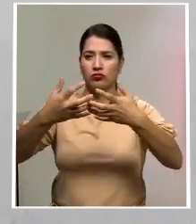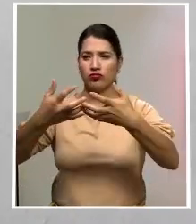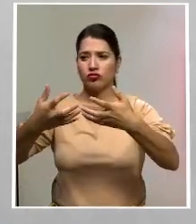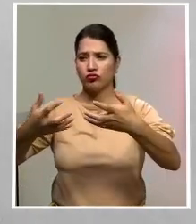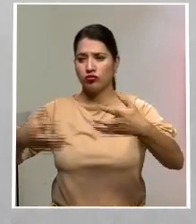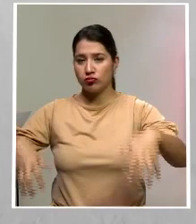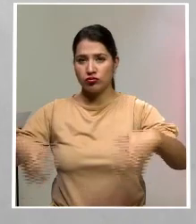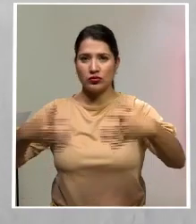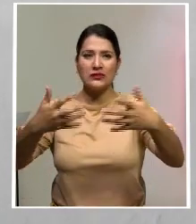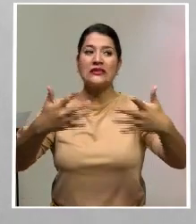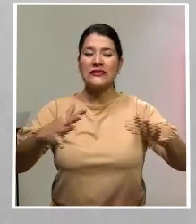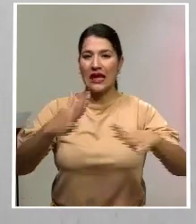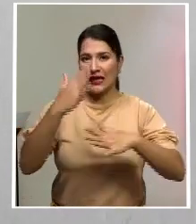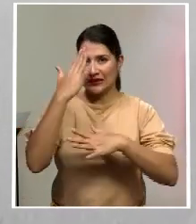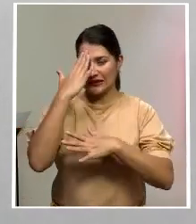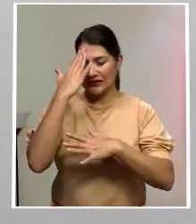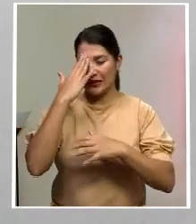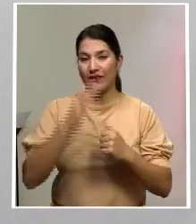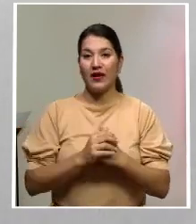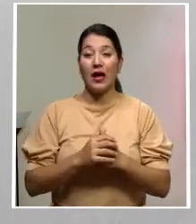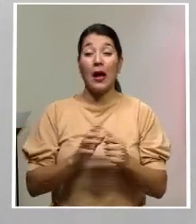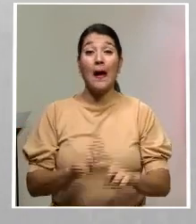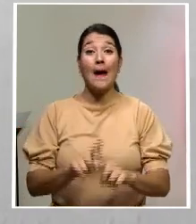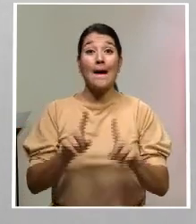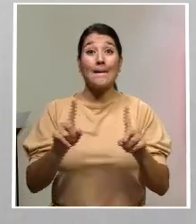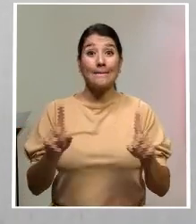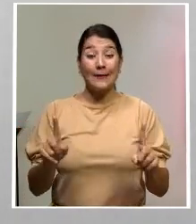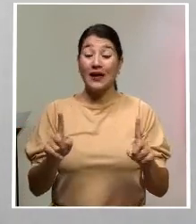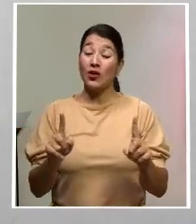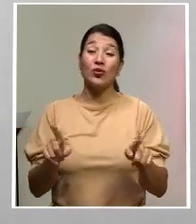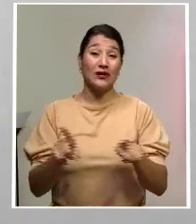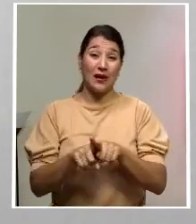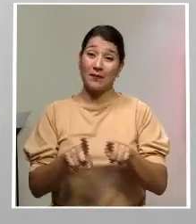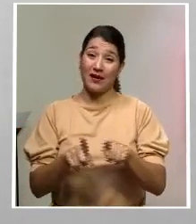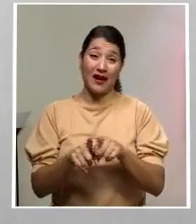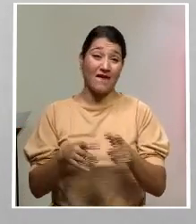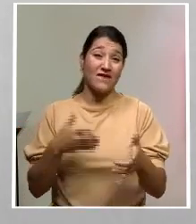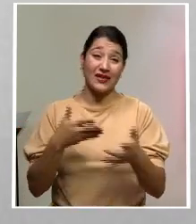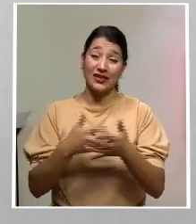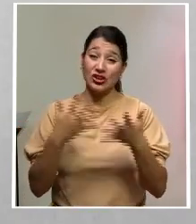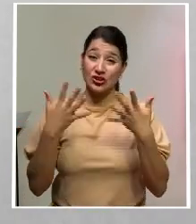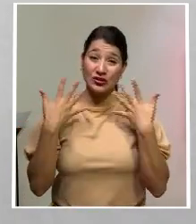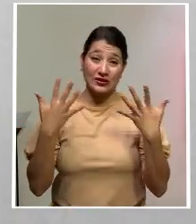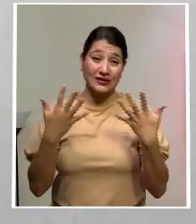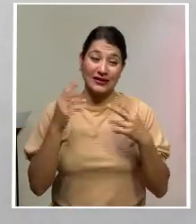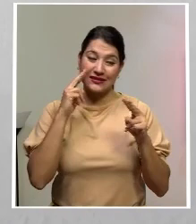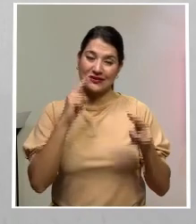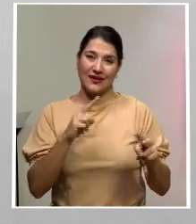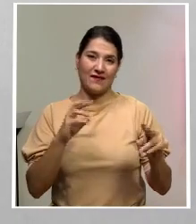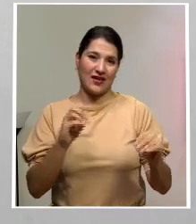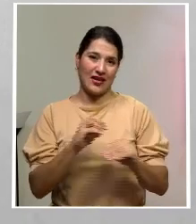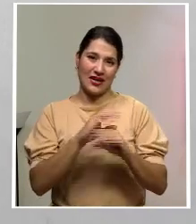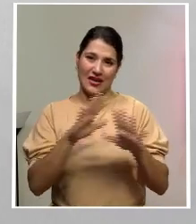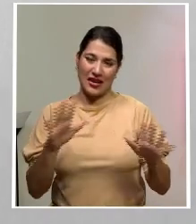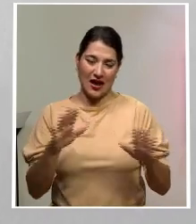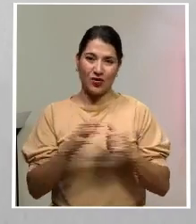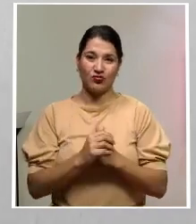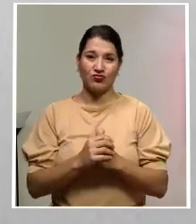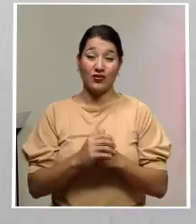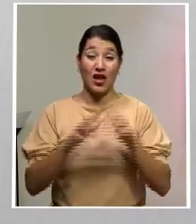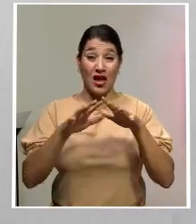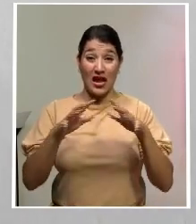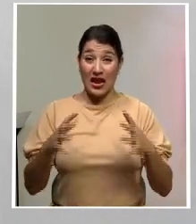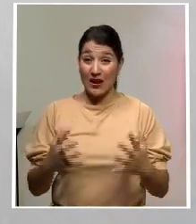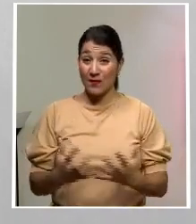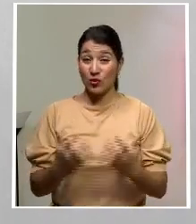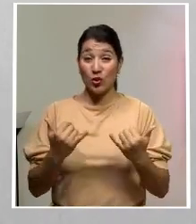ya se esperaba. Pese a todo, el impacto del cambio climático es especialmente notable en esta región del mundo. El planeta se calentó